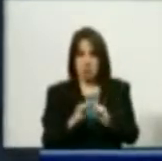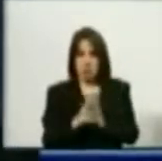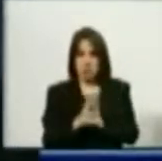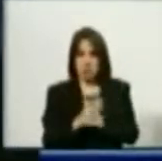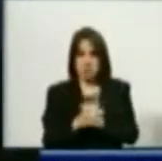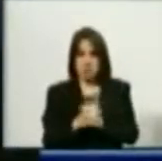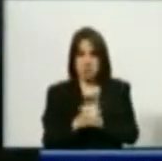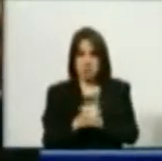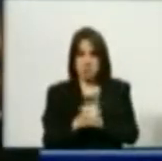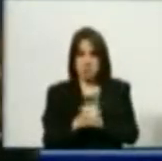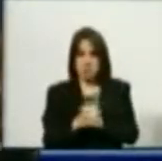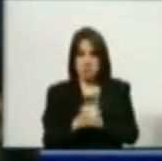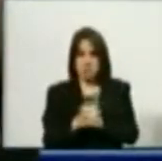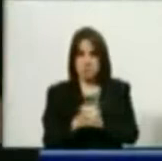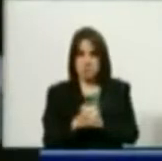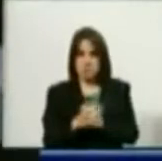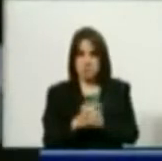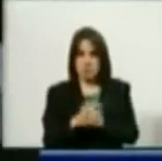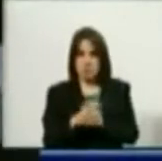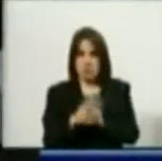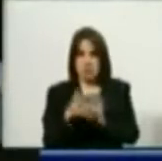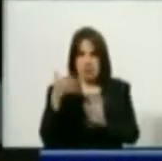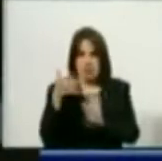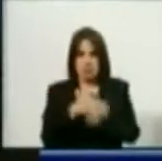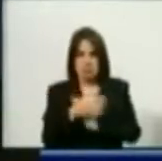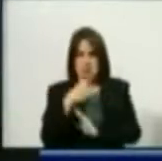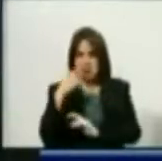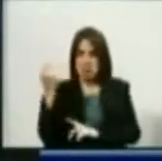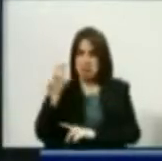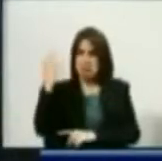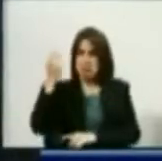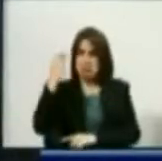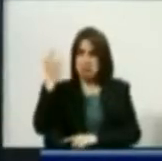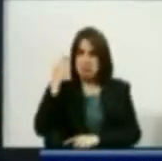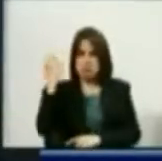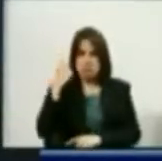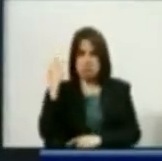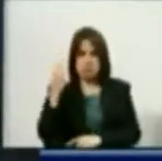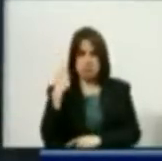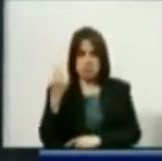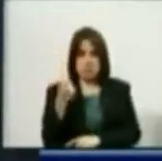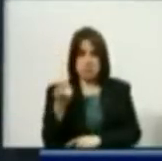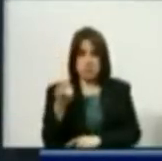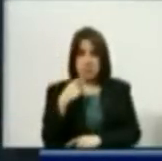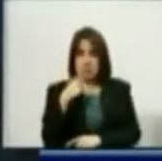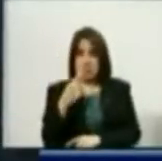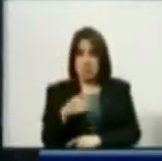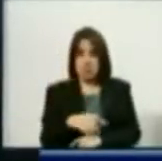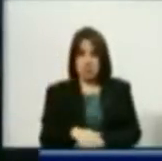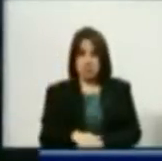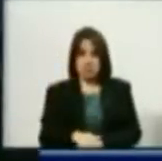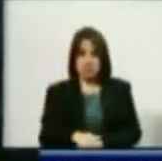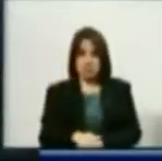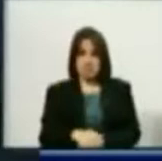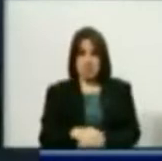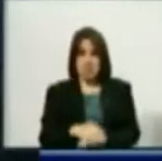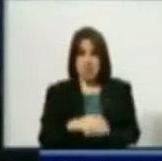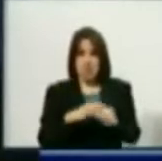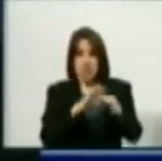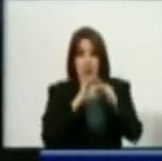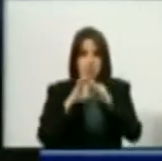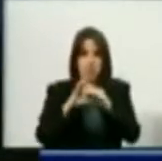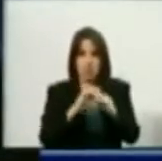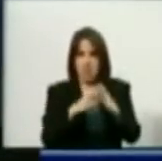en este nuevo trance diría un llanero por allá bueno es en fortalecer la unidad nacional la unidad de